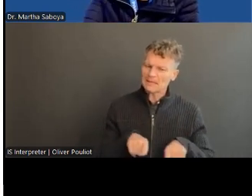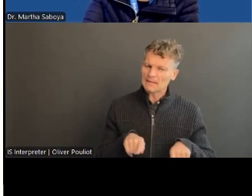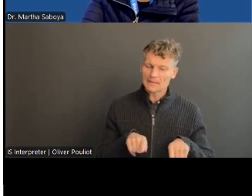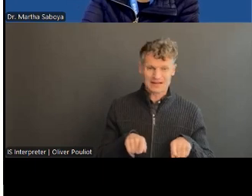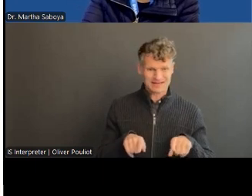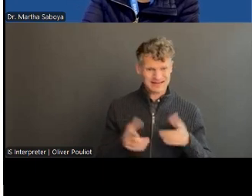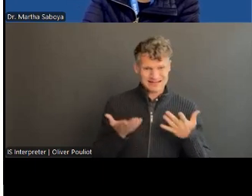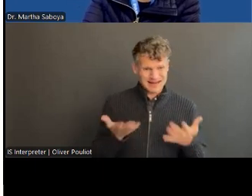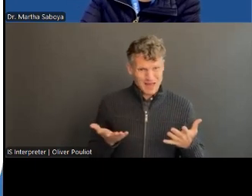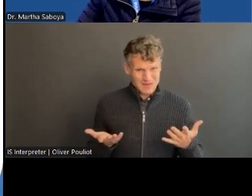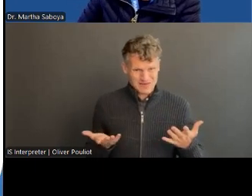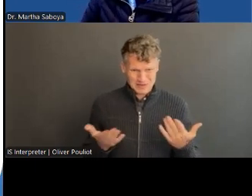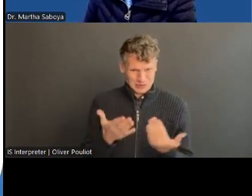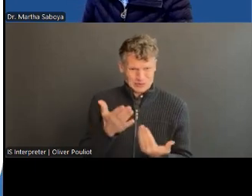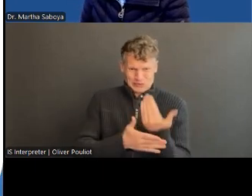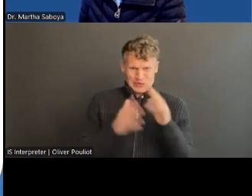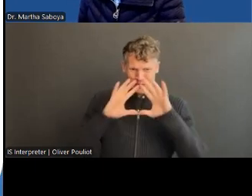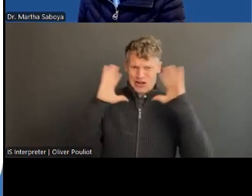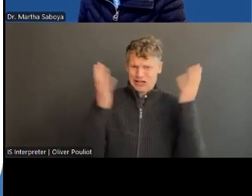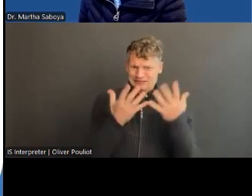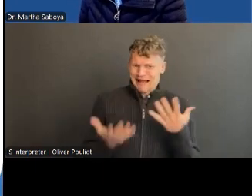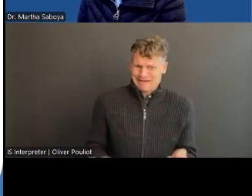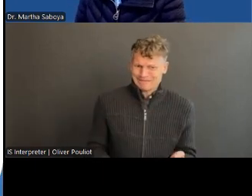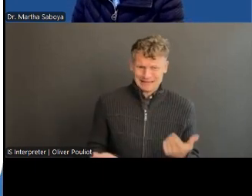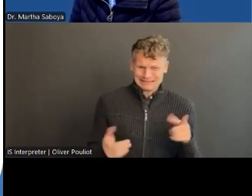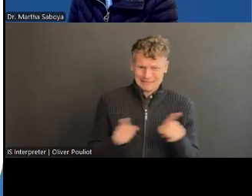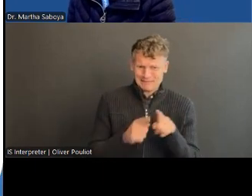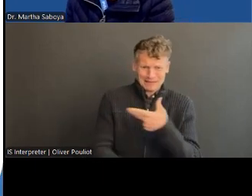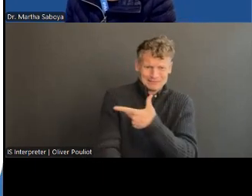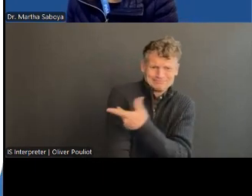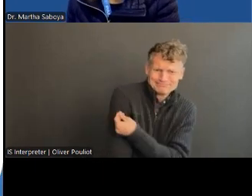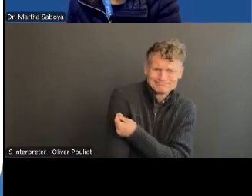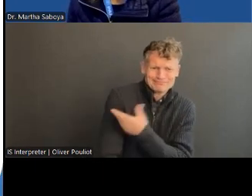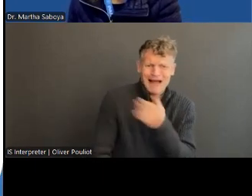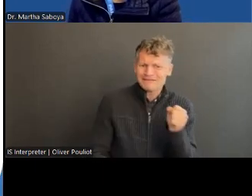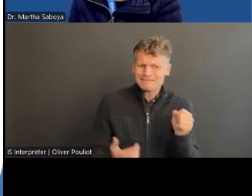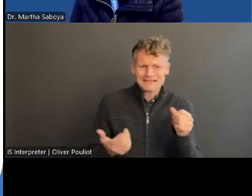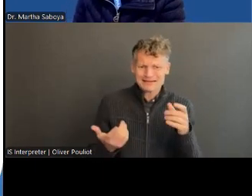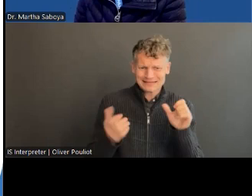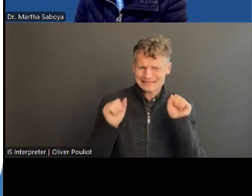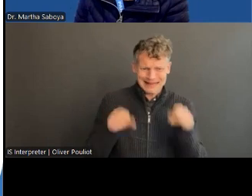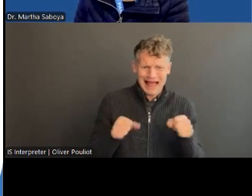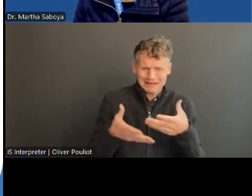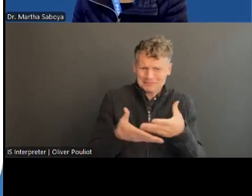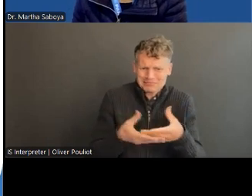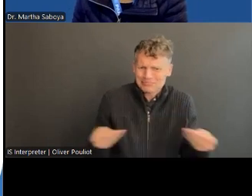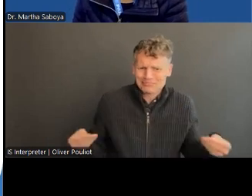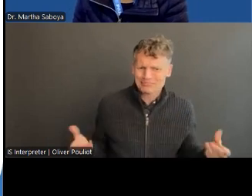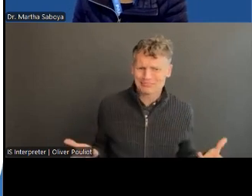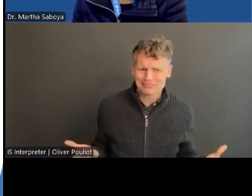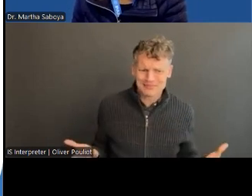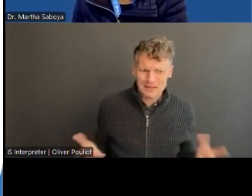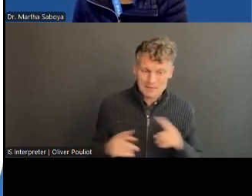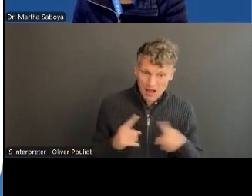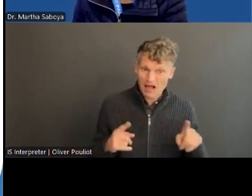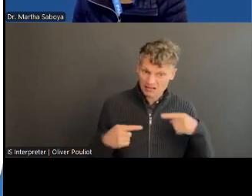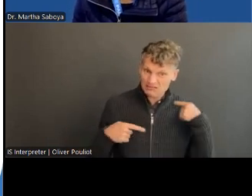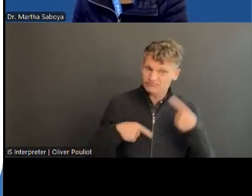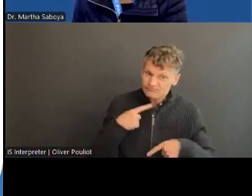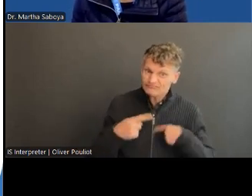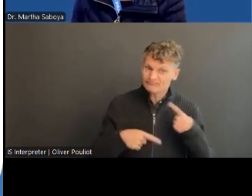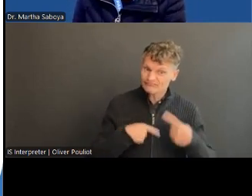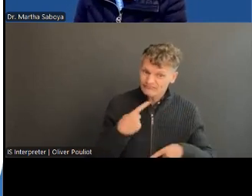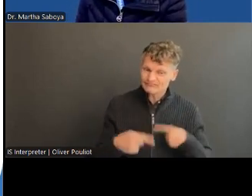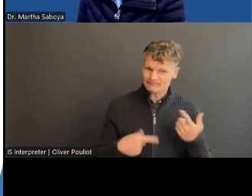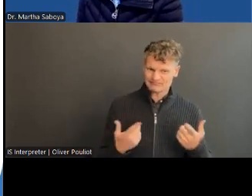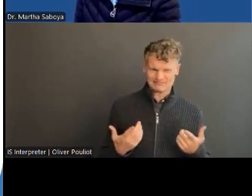Tenemos el diagnóstico y tenemos que tratar a estas poblaciones. Lo mismo pasa con las otras